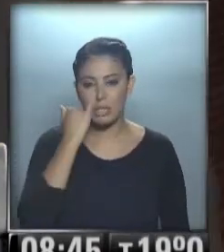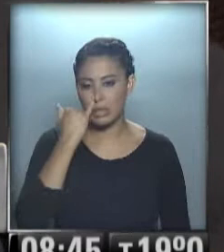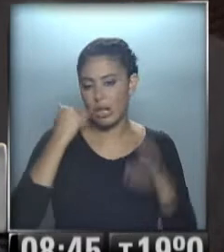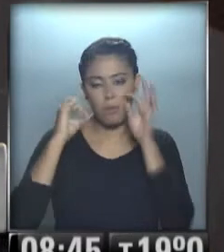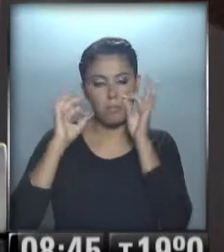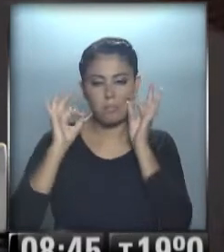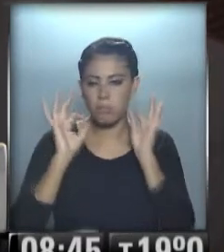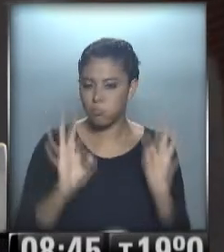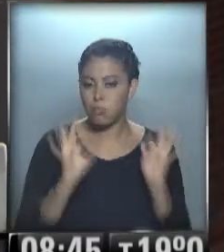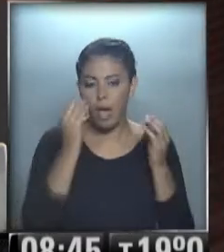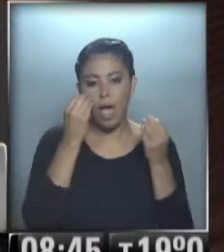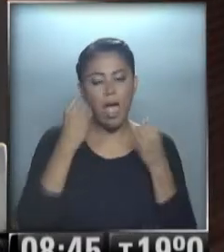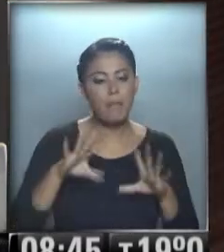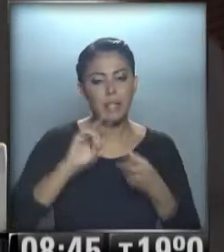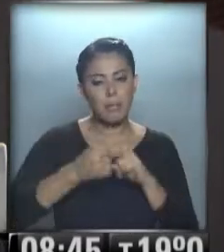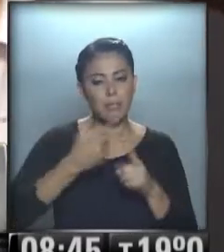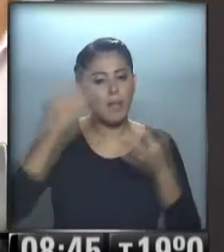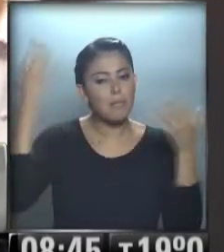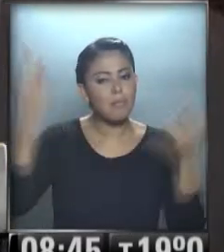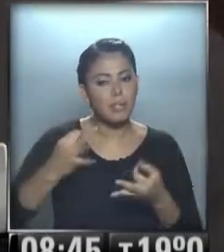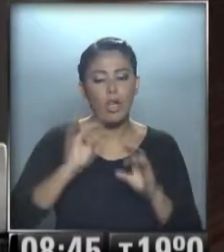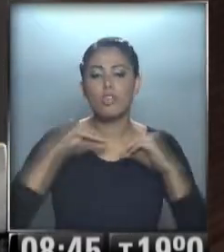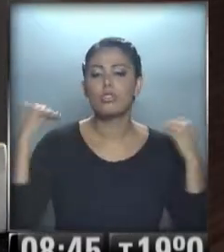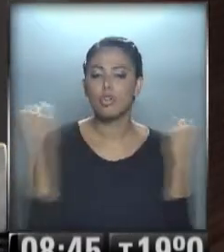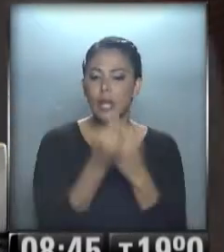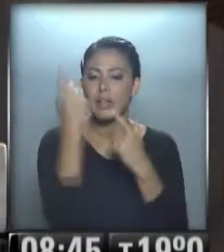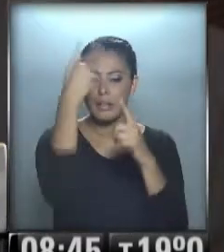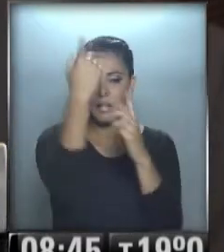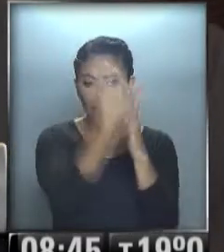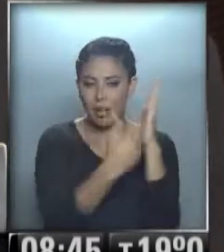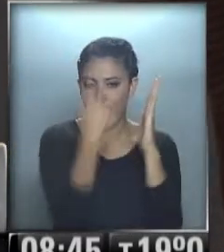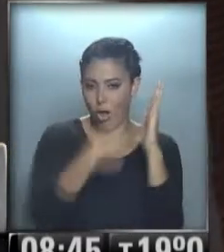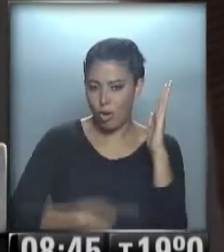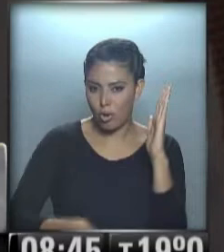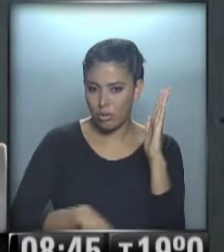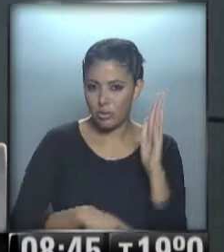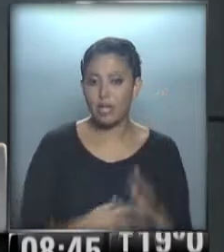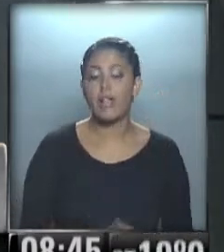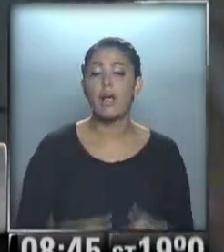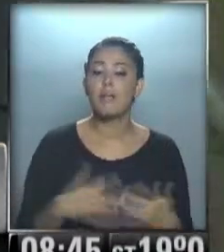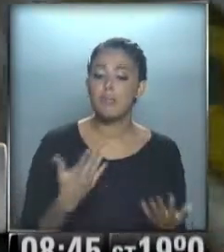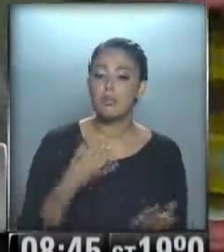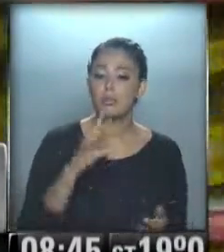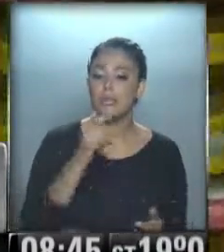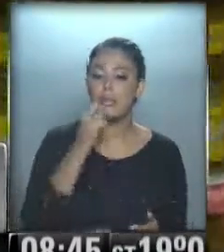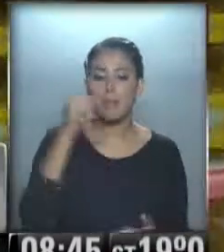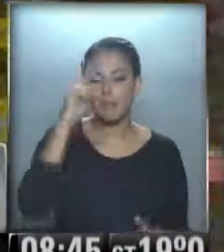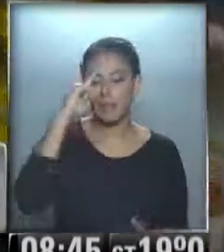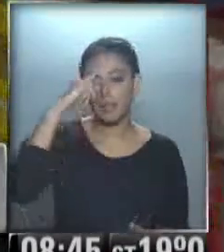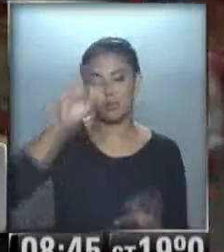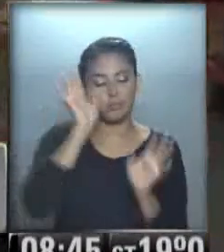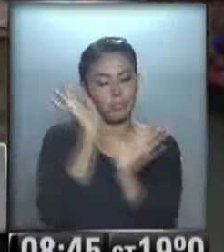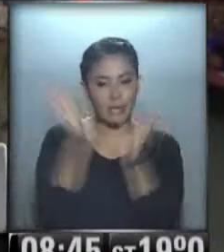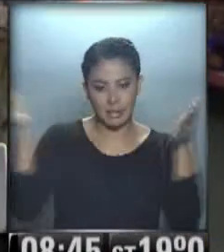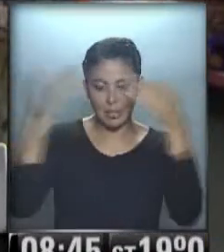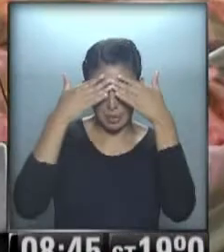plenamente en funcionamiento con la totalidad de los productos, lo que no quiere decir, excepto para una mente muy obtusa, que si